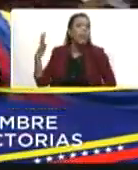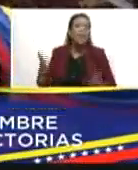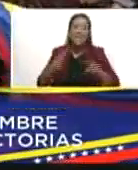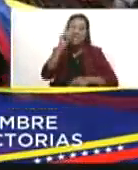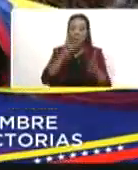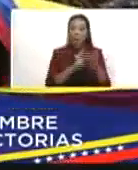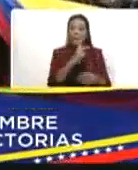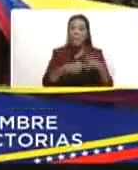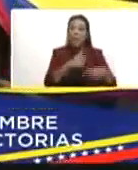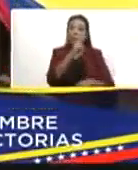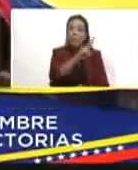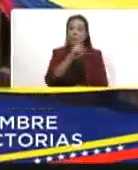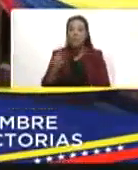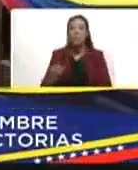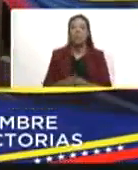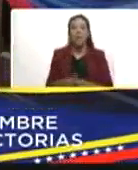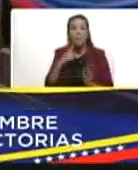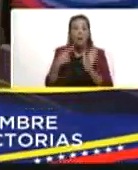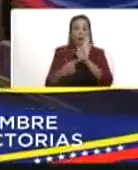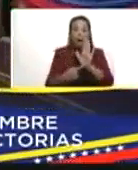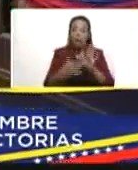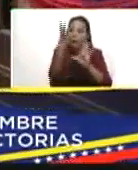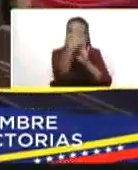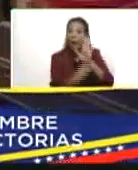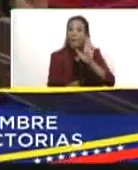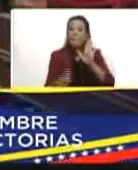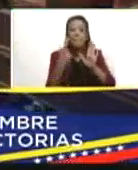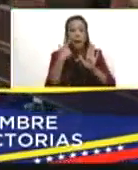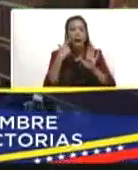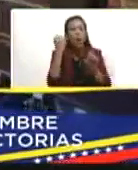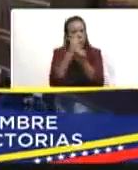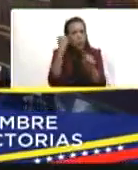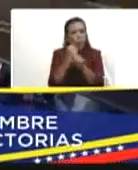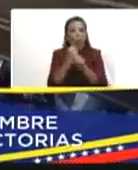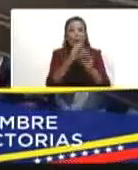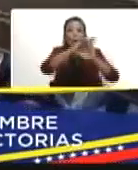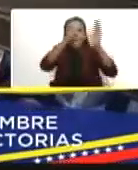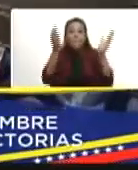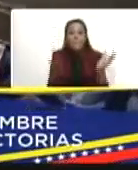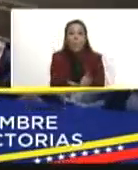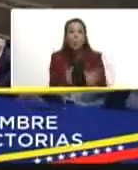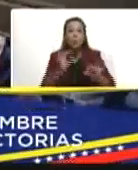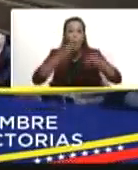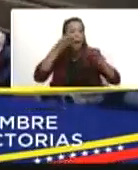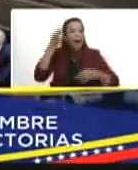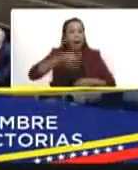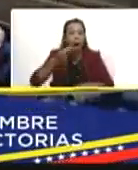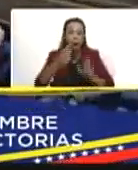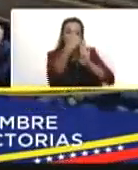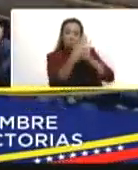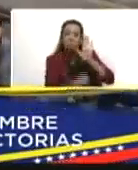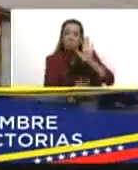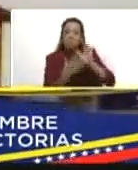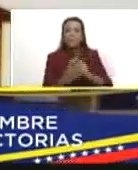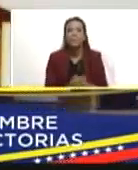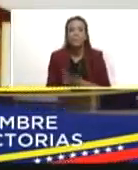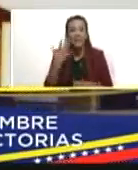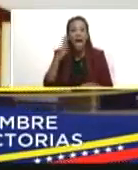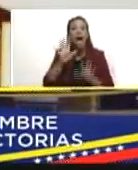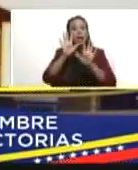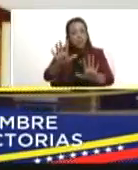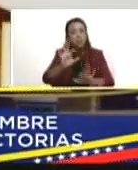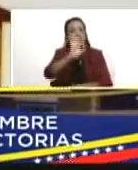siglo XX que de manera muy ejemplar vivimos y contamos para el mundo con hechos verdaderos ha